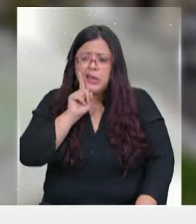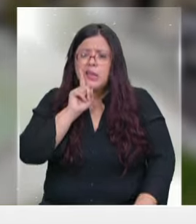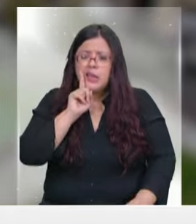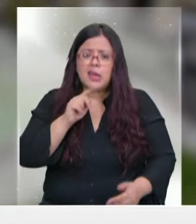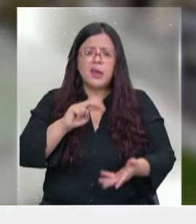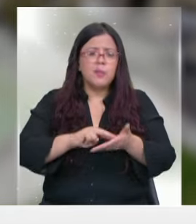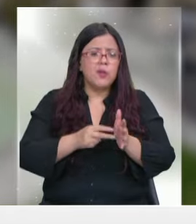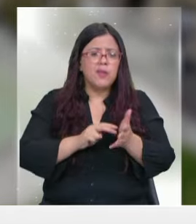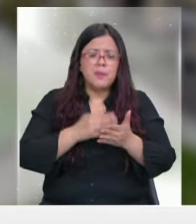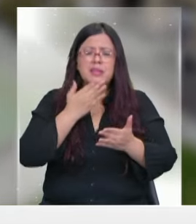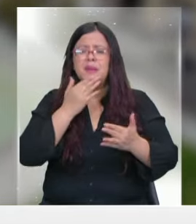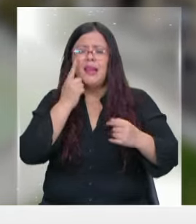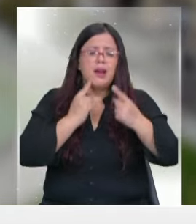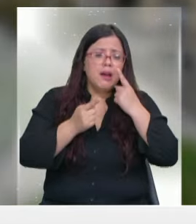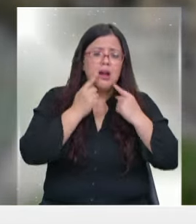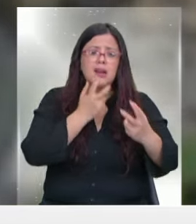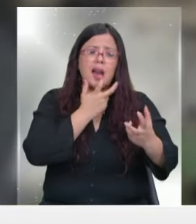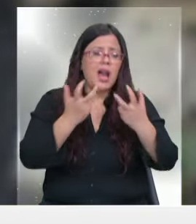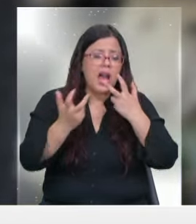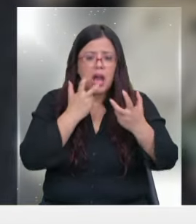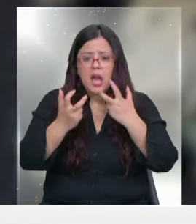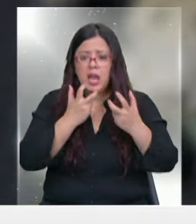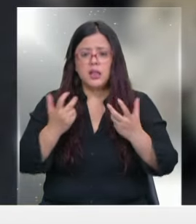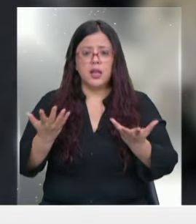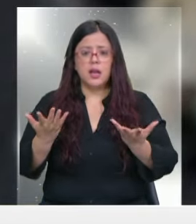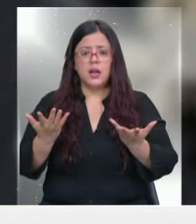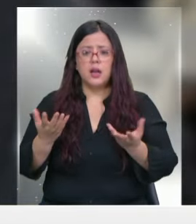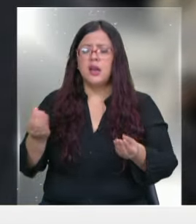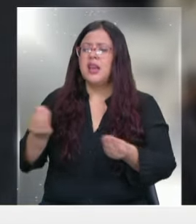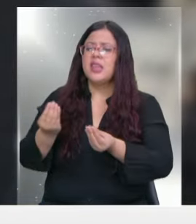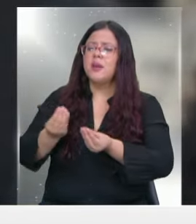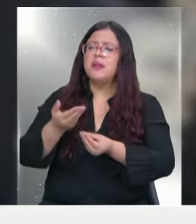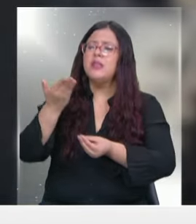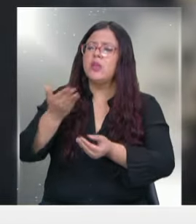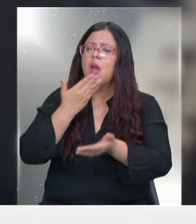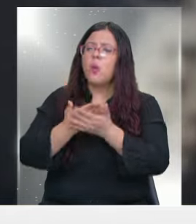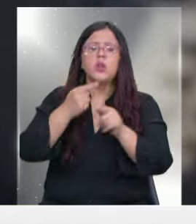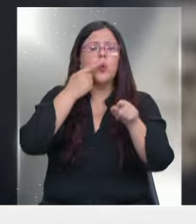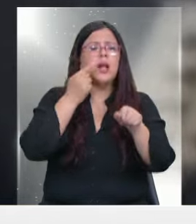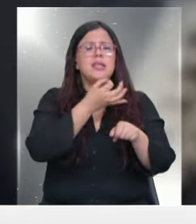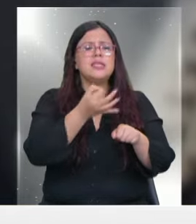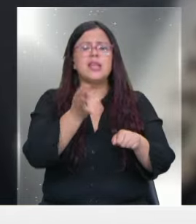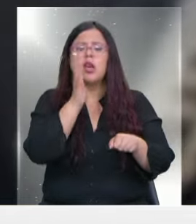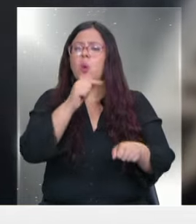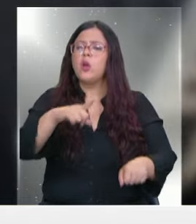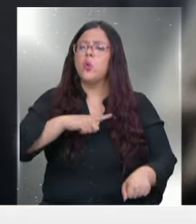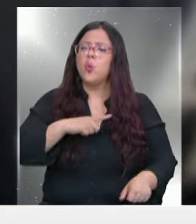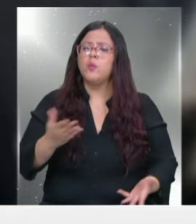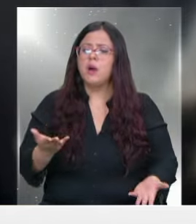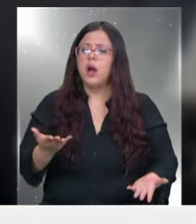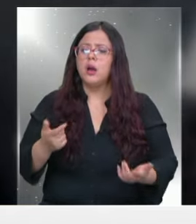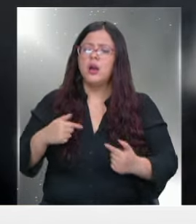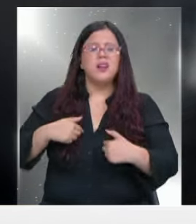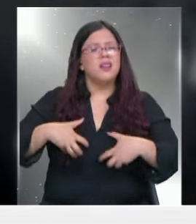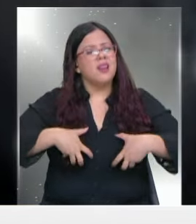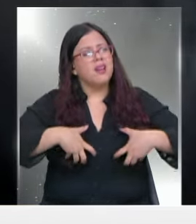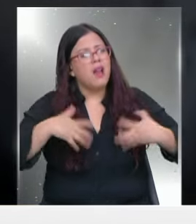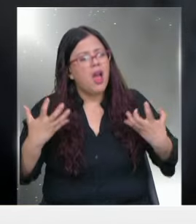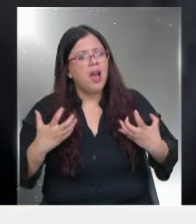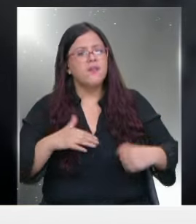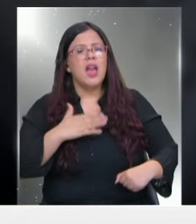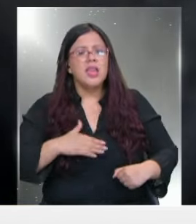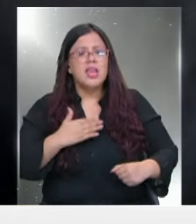tiene ataques de llanto, grita. ¿Qué le pasa a usted cuando él dice que va a demostrar su inocencia? Rabia.